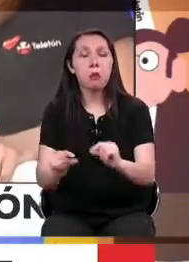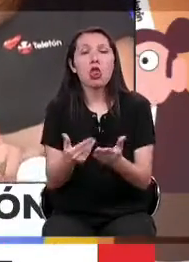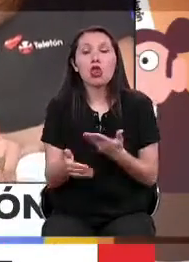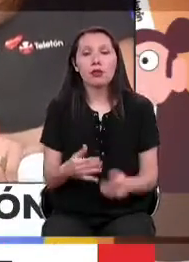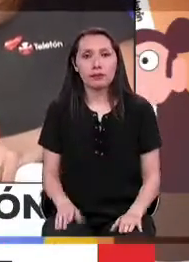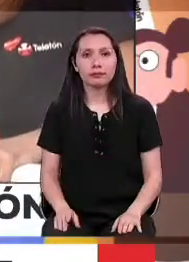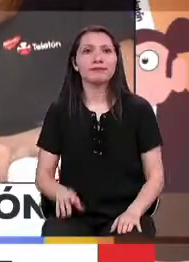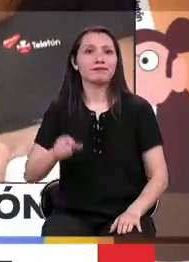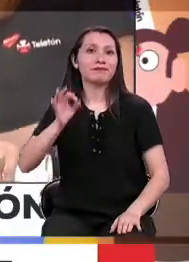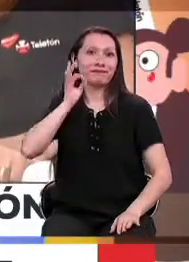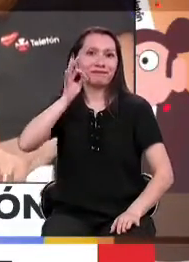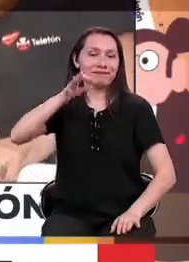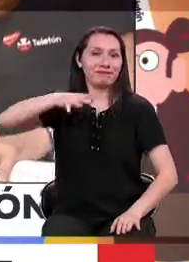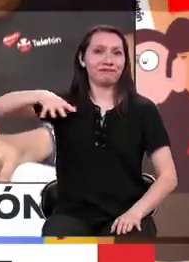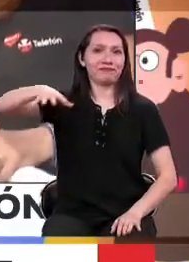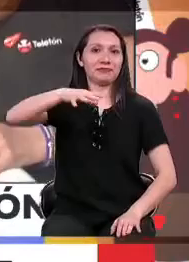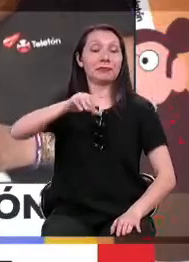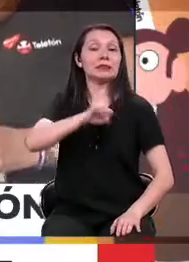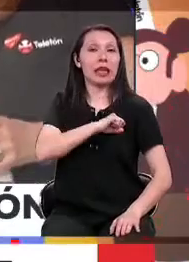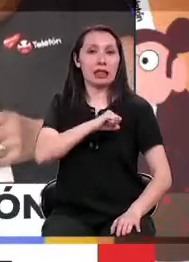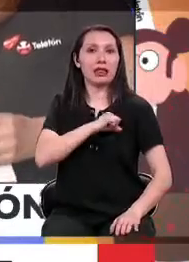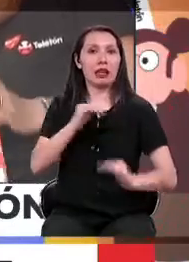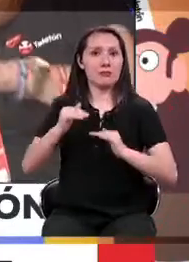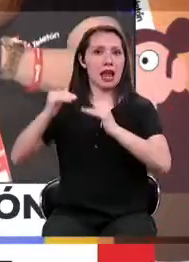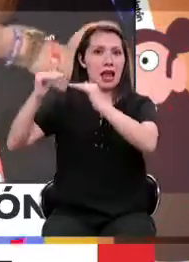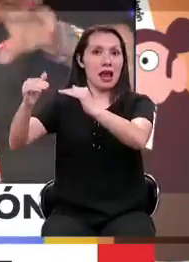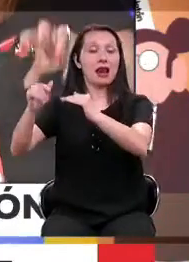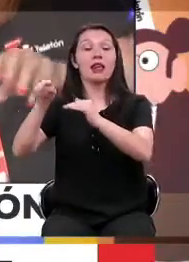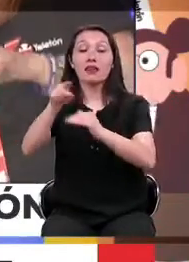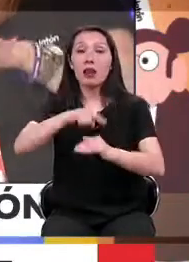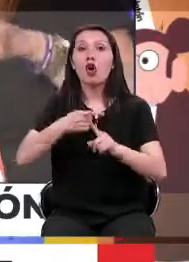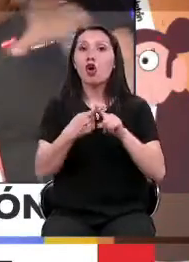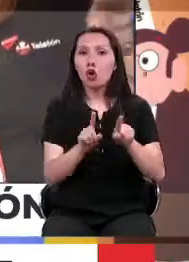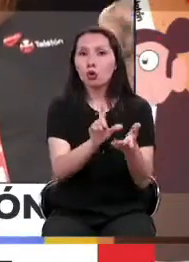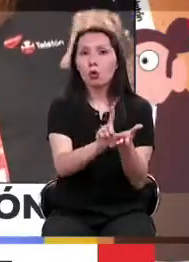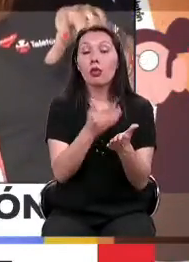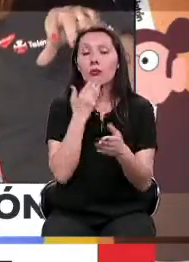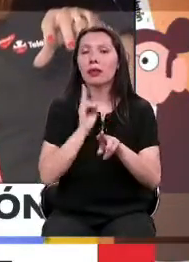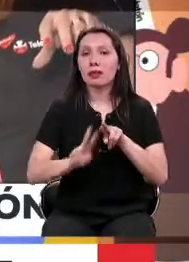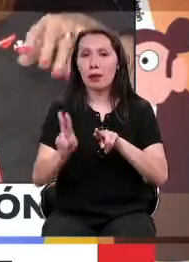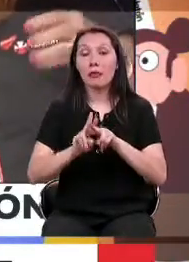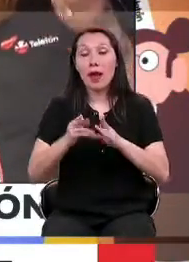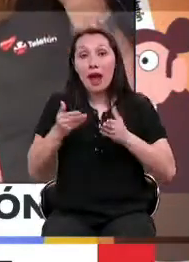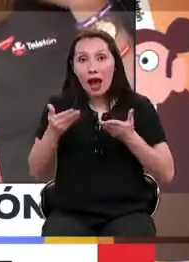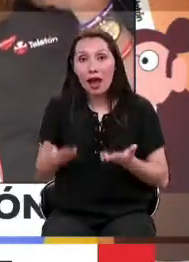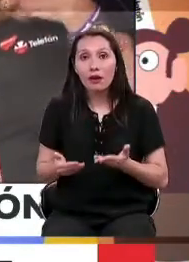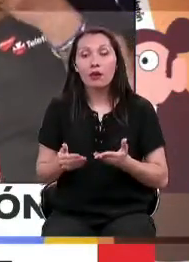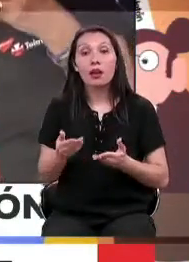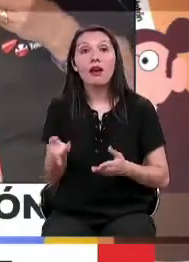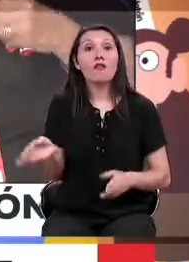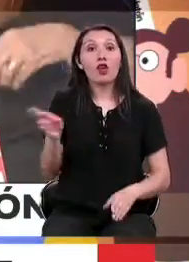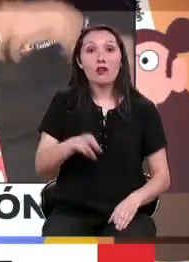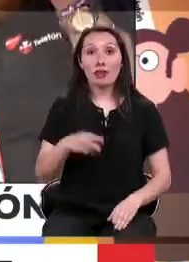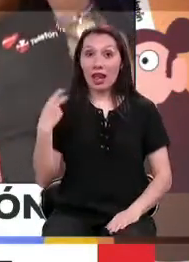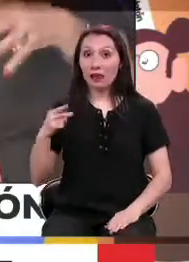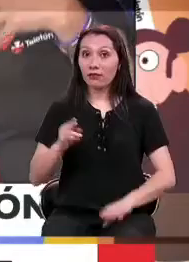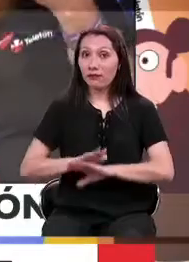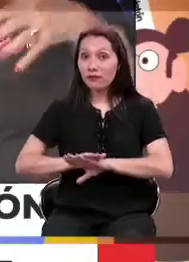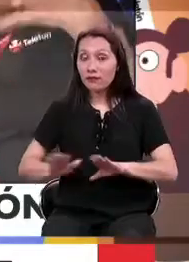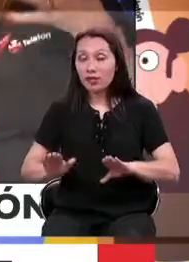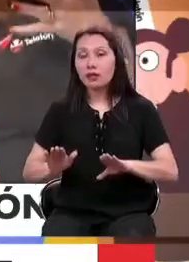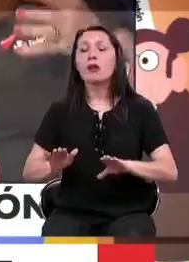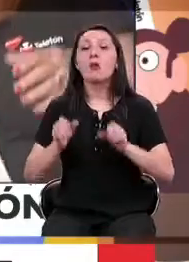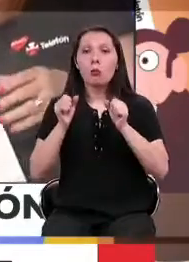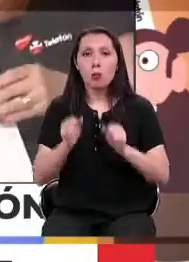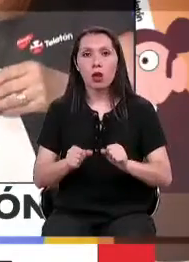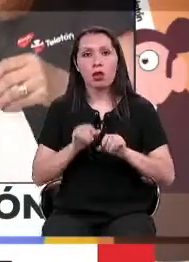el sector alto de la capital, y efectivamente también hay otros lugares, estamos preparando en este momento para la vuelta de las noticias de